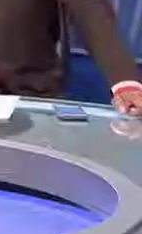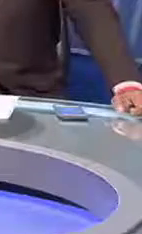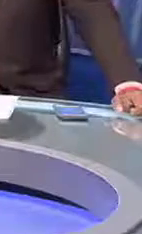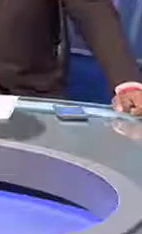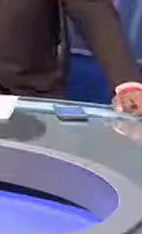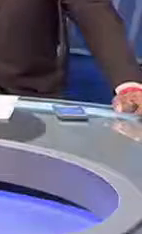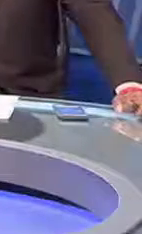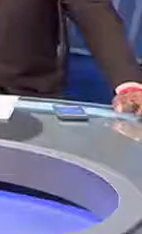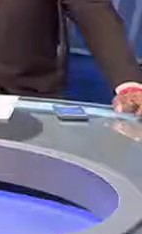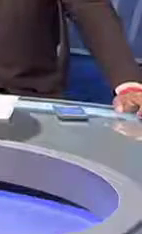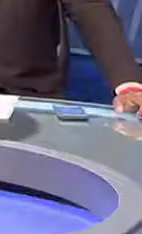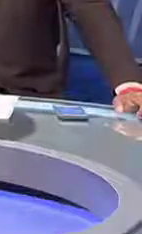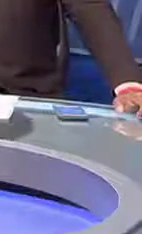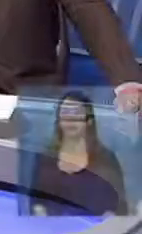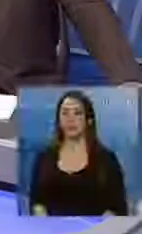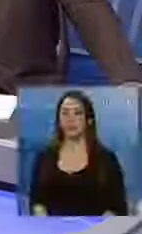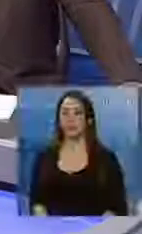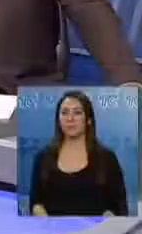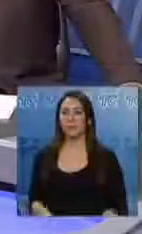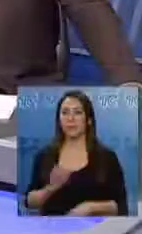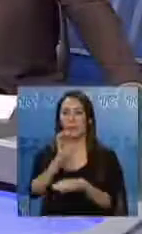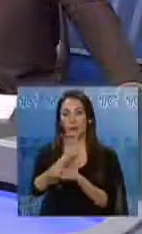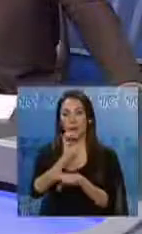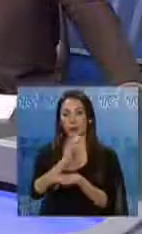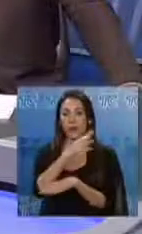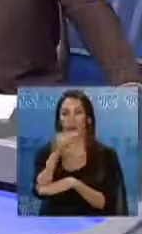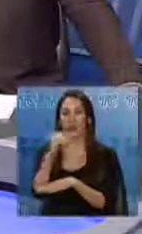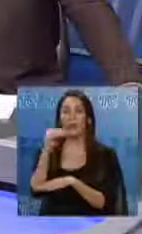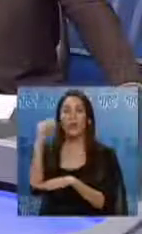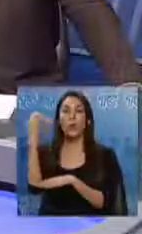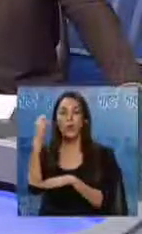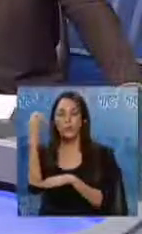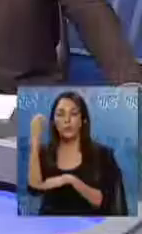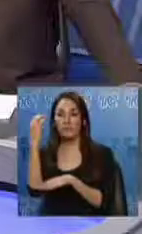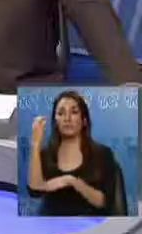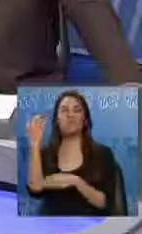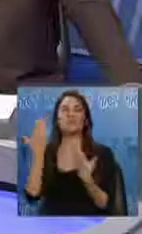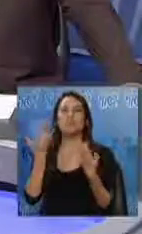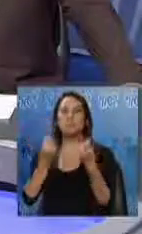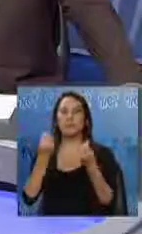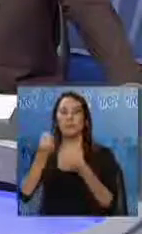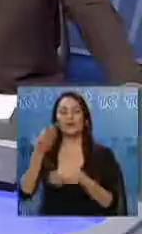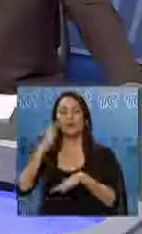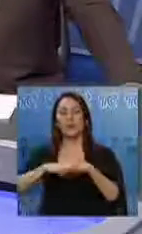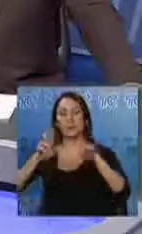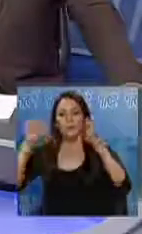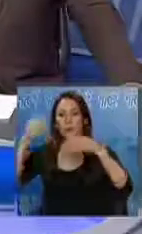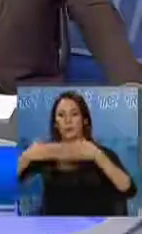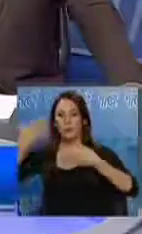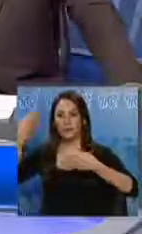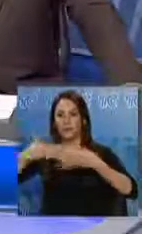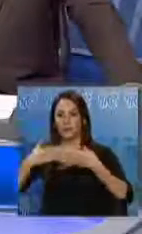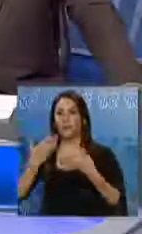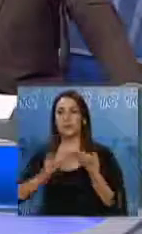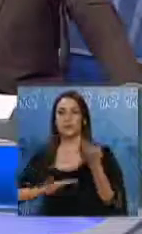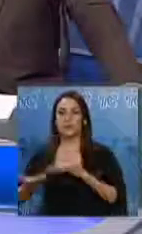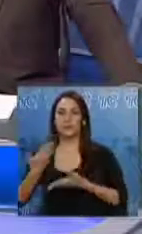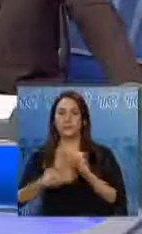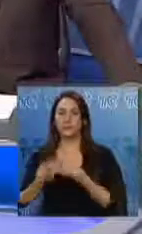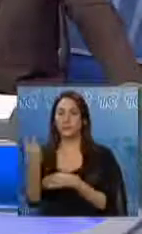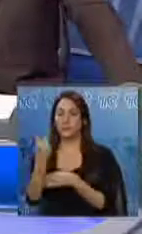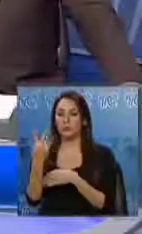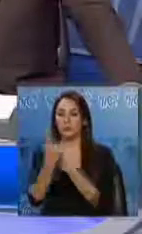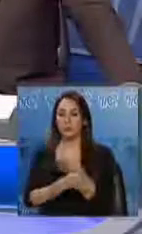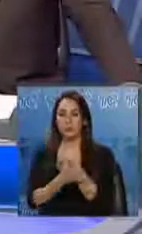Los cancilleres de Ecuador y Colombia se reunieron en Ipiales para tratar asuntos relacionados a la frontera que compartimos o que comparten ambos